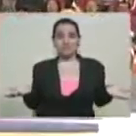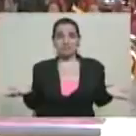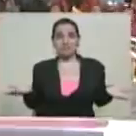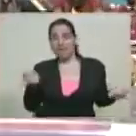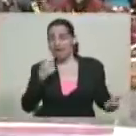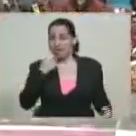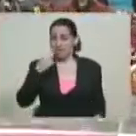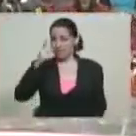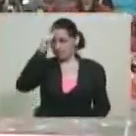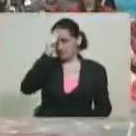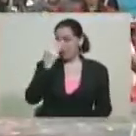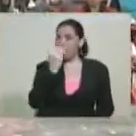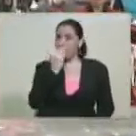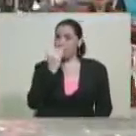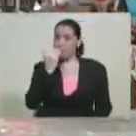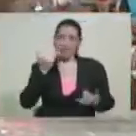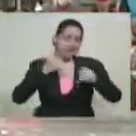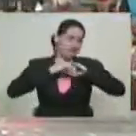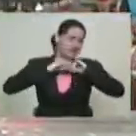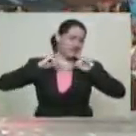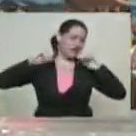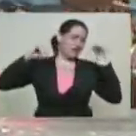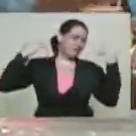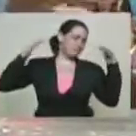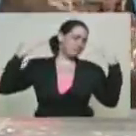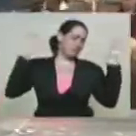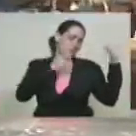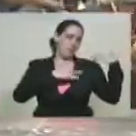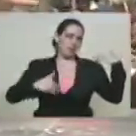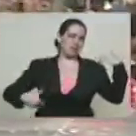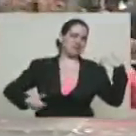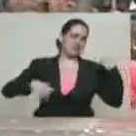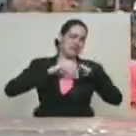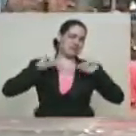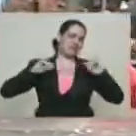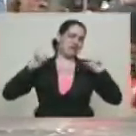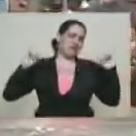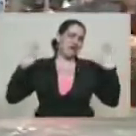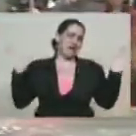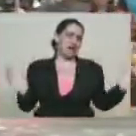Henry Saltrum dice que ya es presidente de la República.